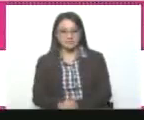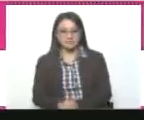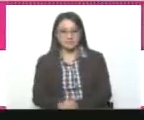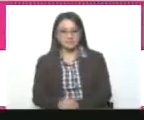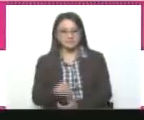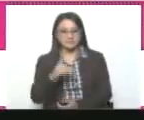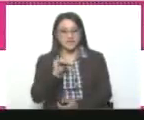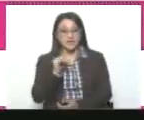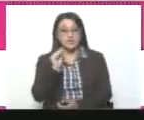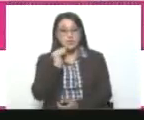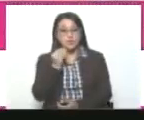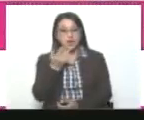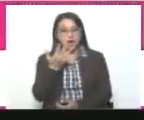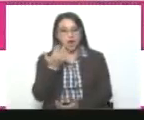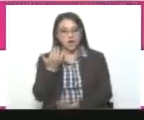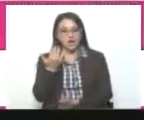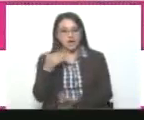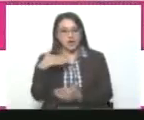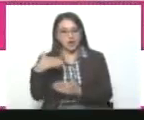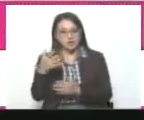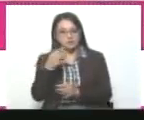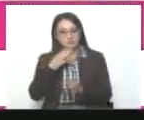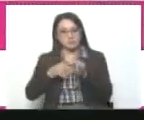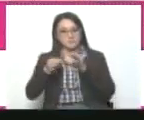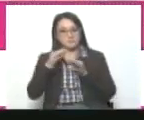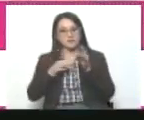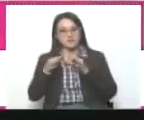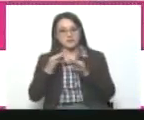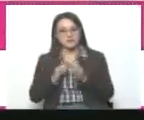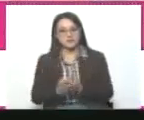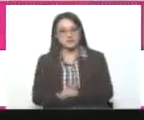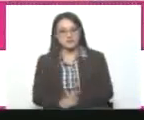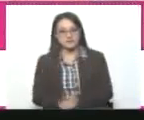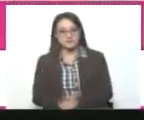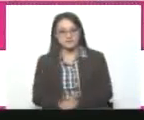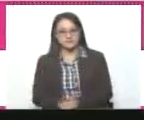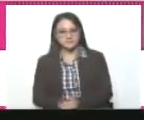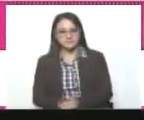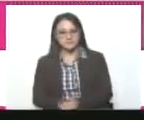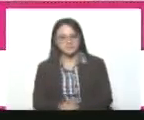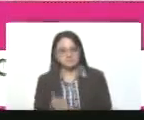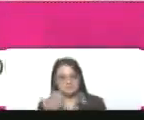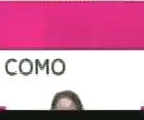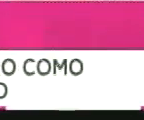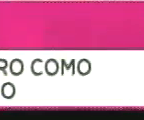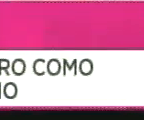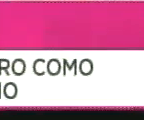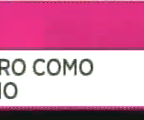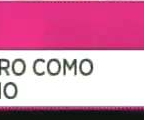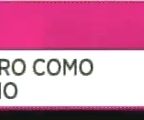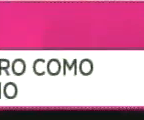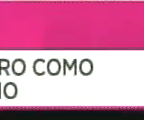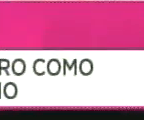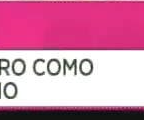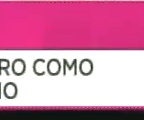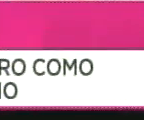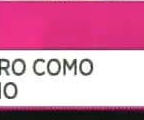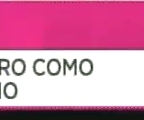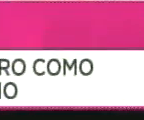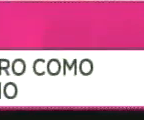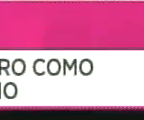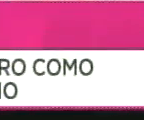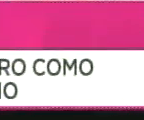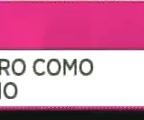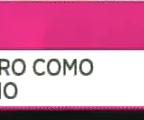explicas un poco, Sergio, un joven me traía, mira, está Víctor Clar también, no era